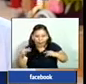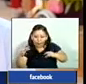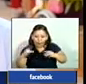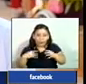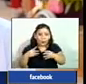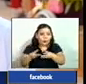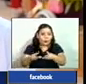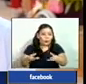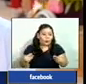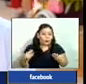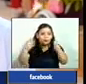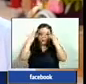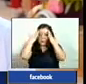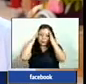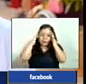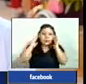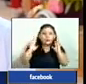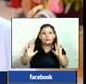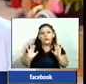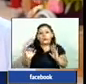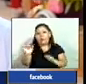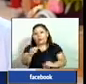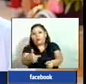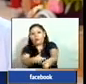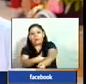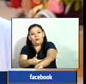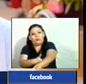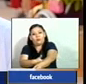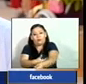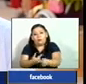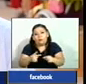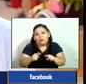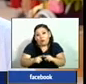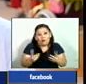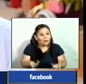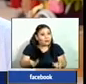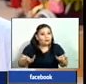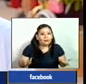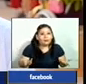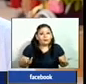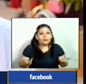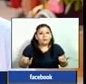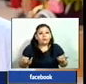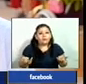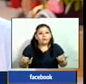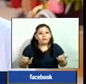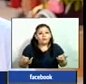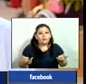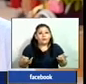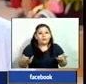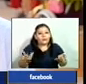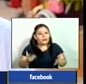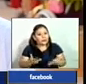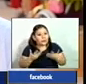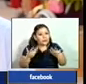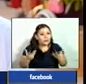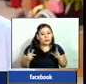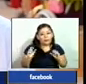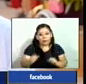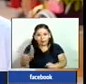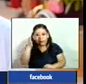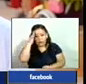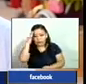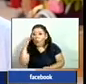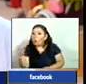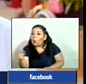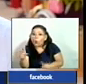no sé si era una consigna en los hospitales o no pero la respuesta era no derivable cuando conocían